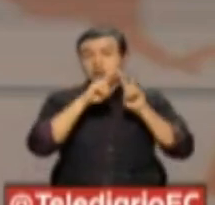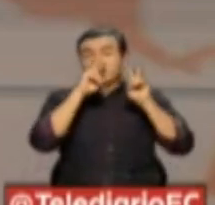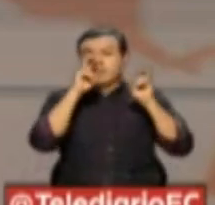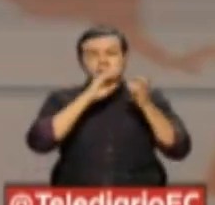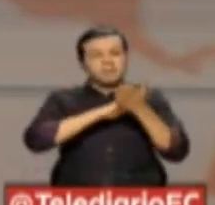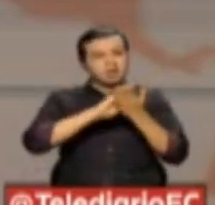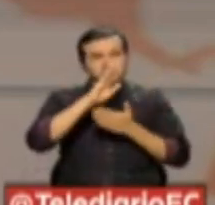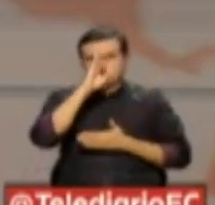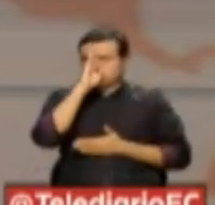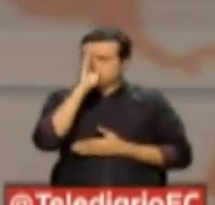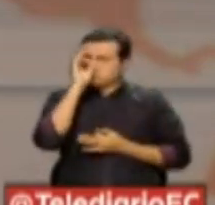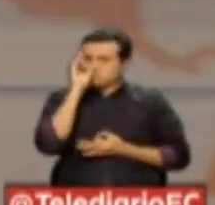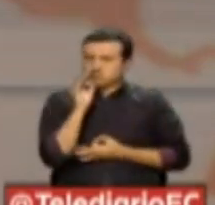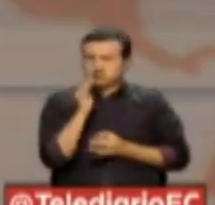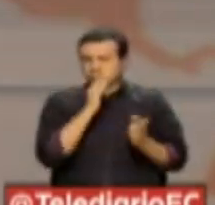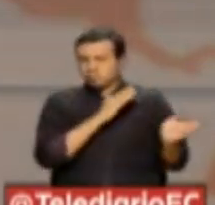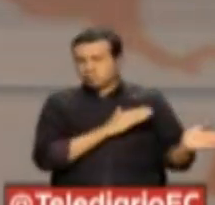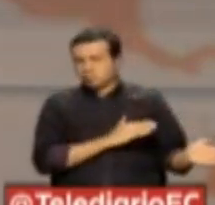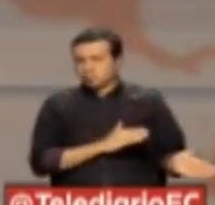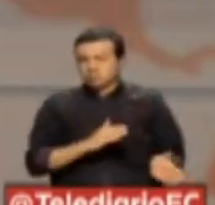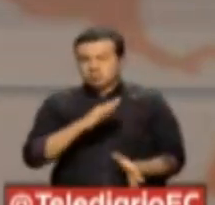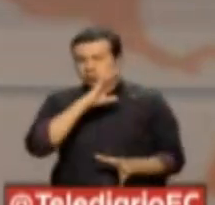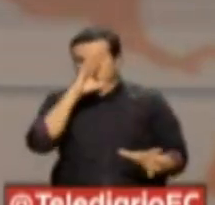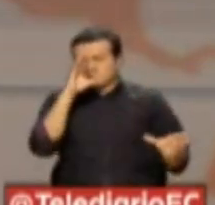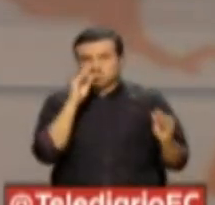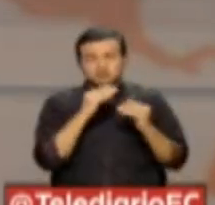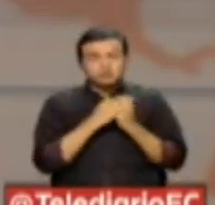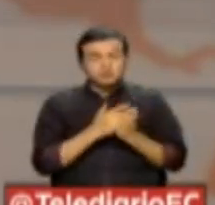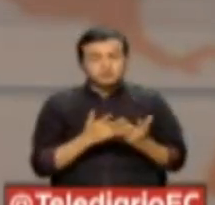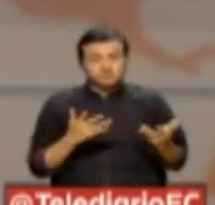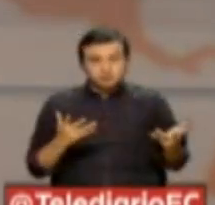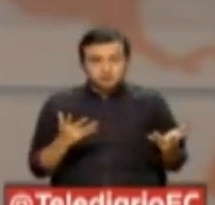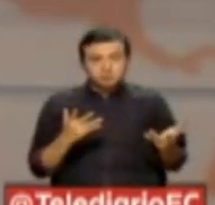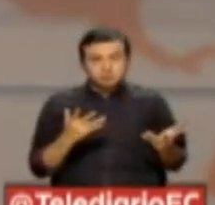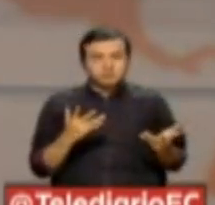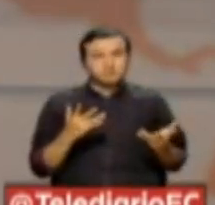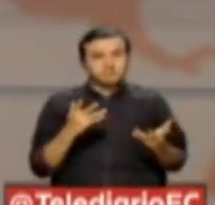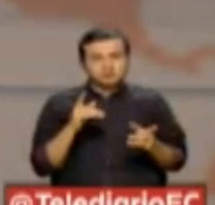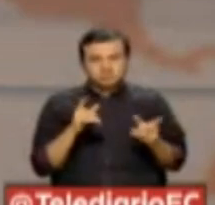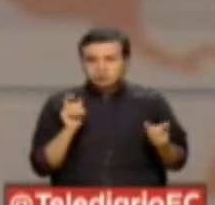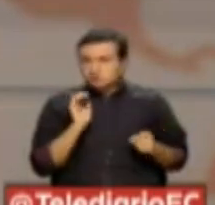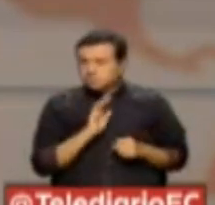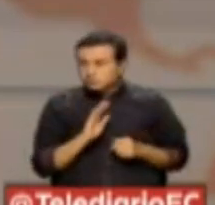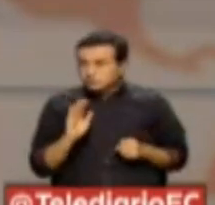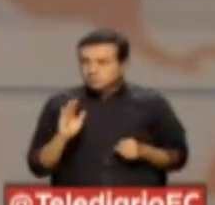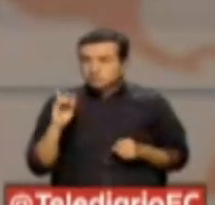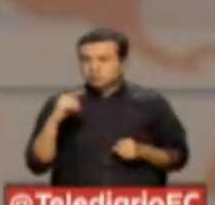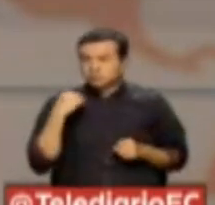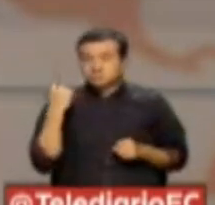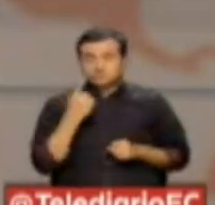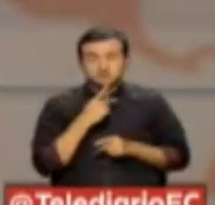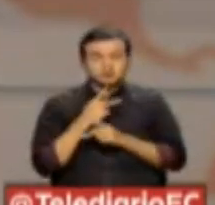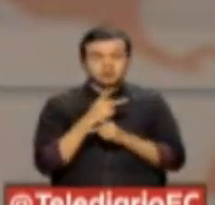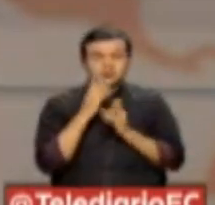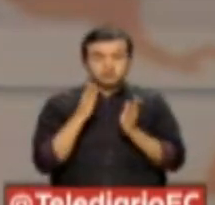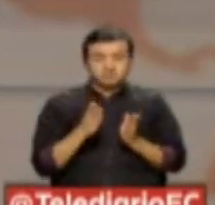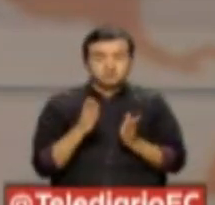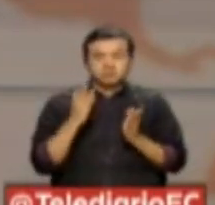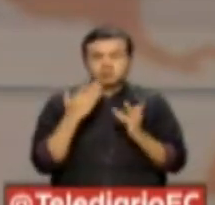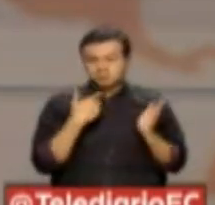transparencia en la ejecución de la política pública es una demanda ciudadana y nosotros como concejales